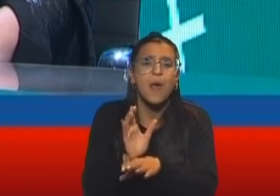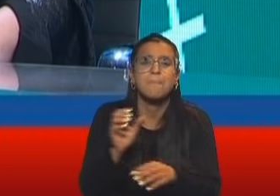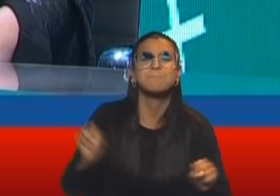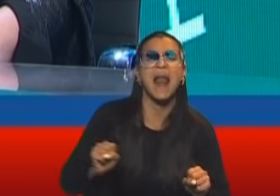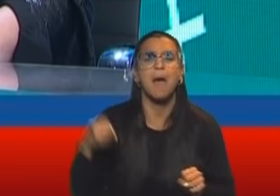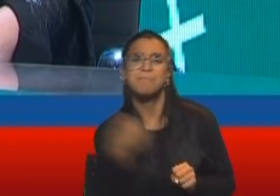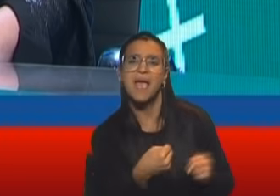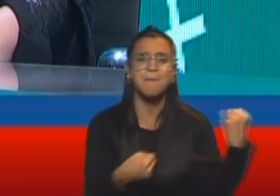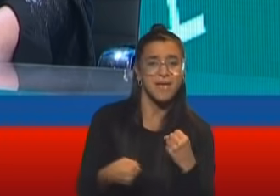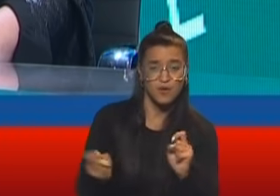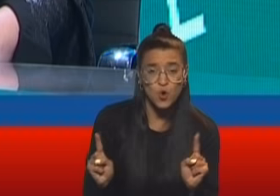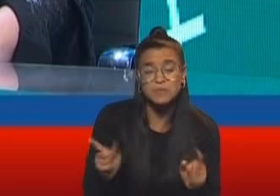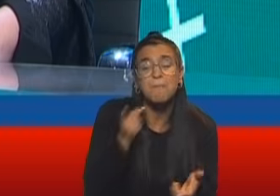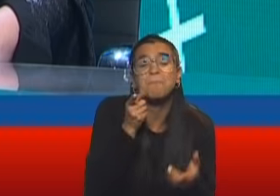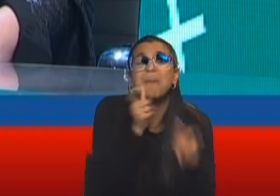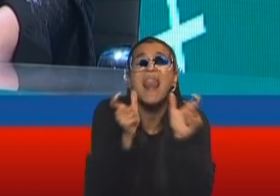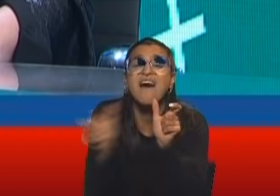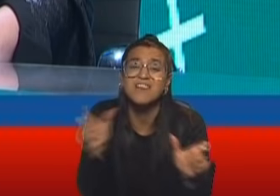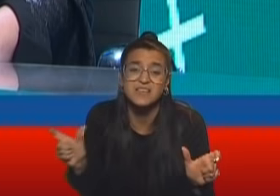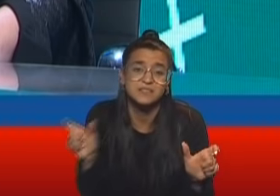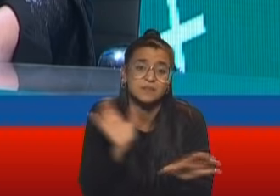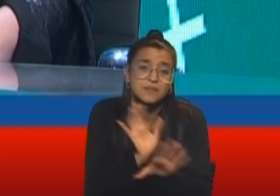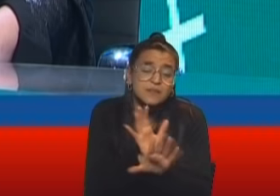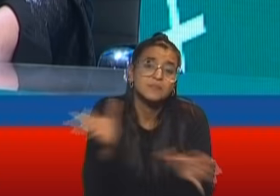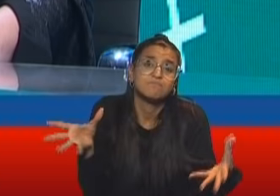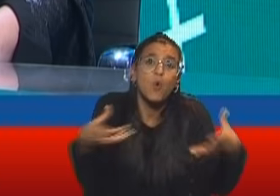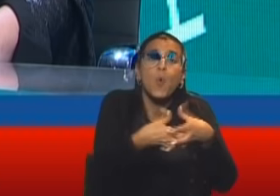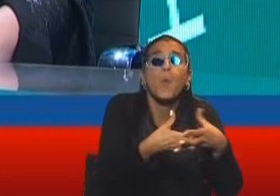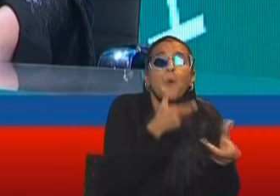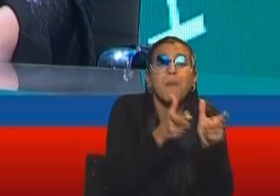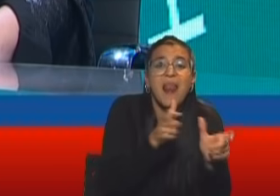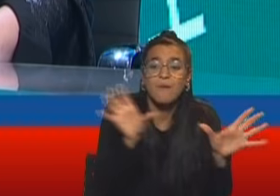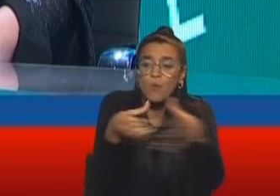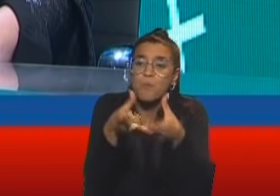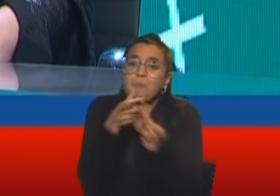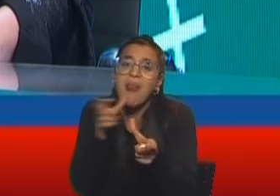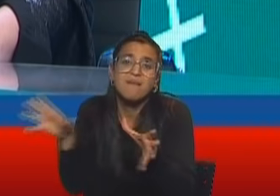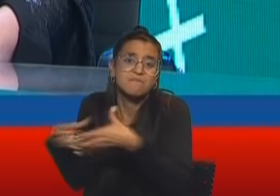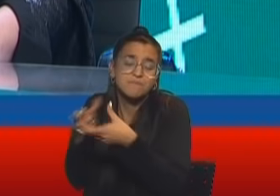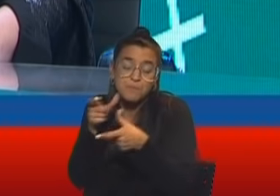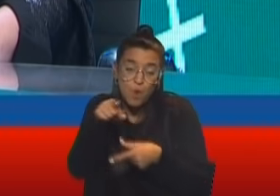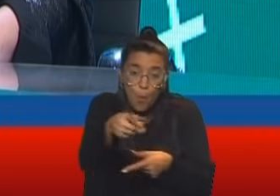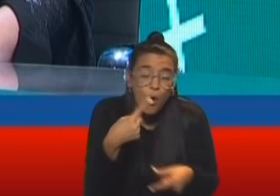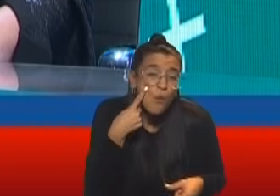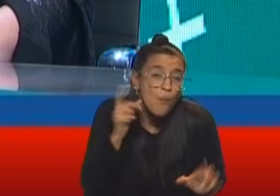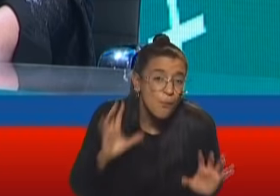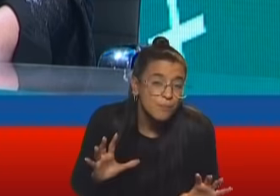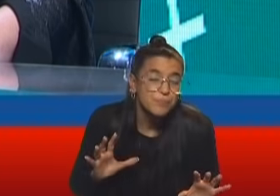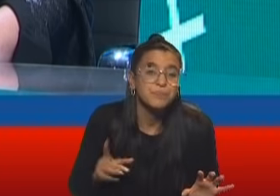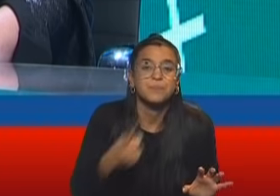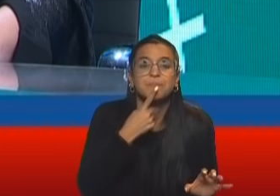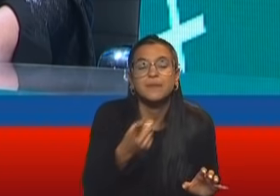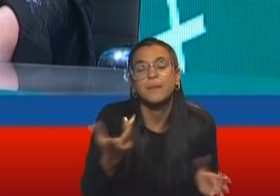malas palabras. Son palabras. Y viven en familias de palabras. Ahora, vos escuchás lo que dicen